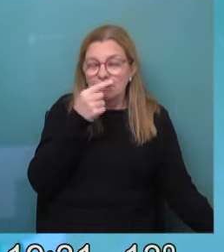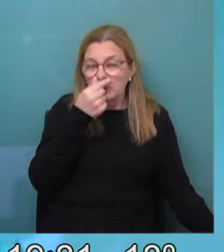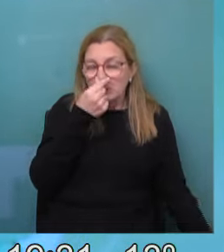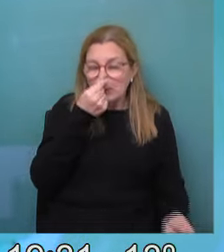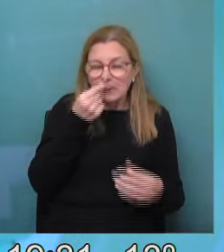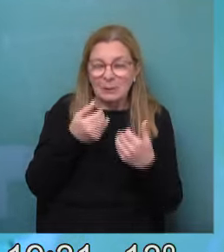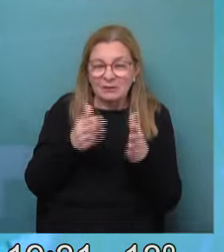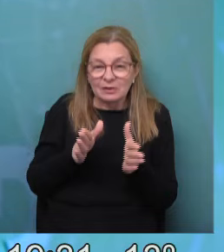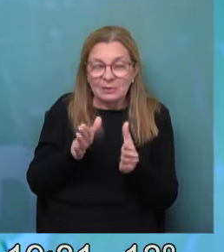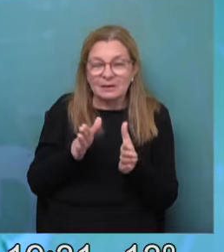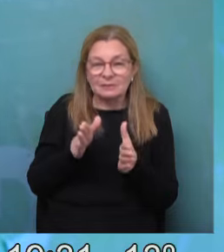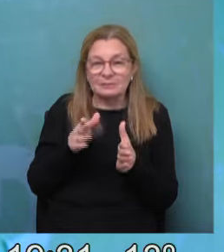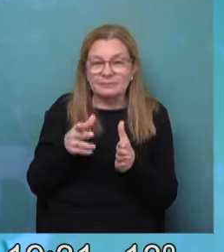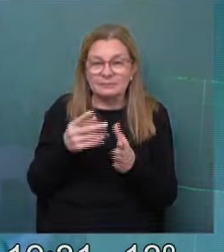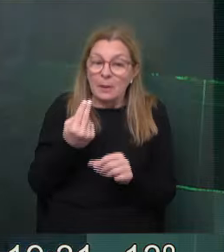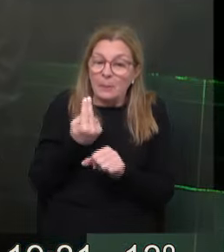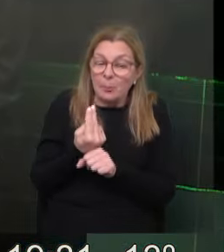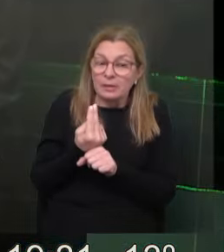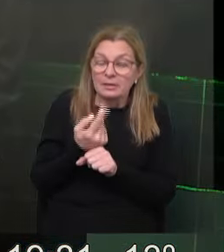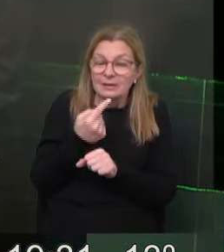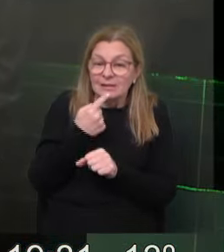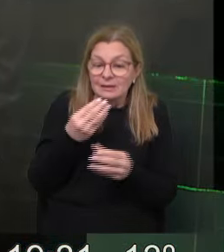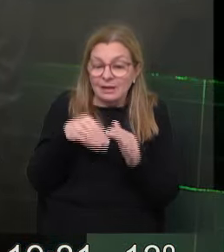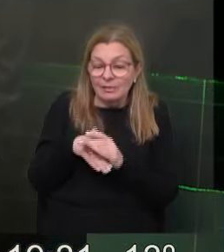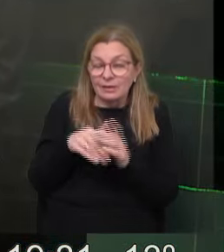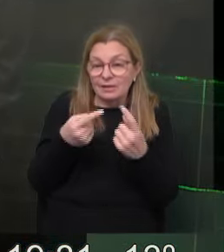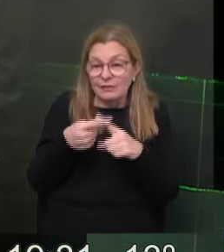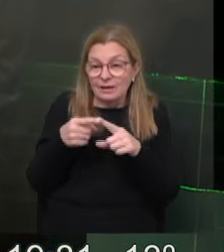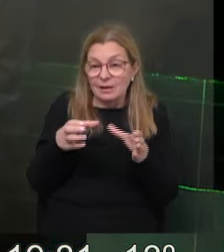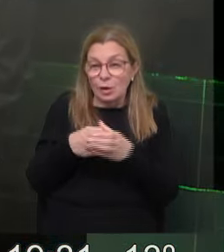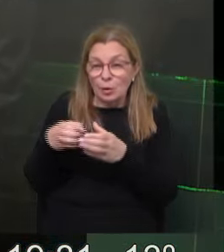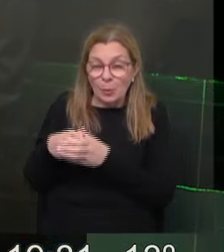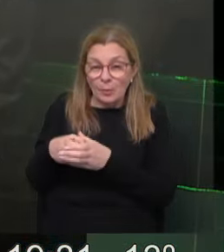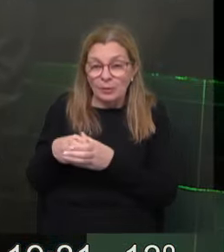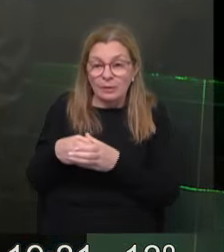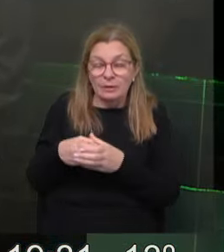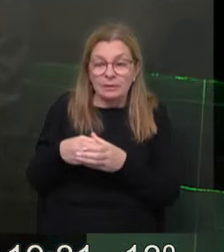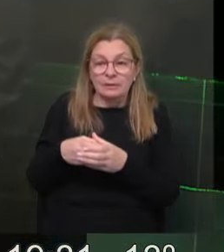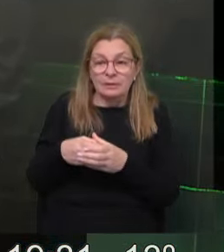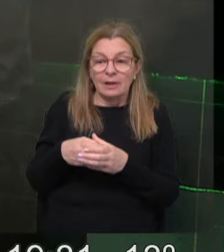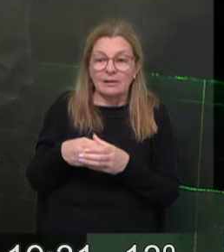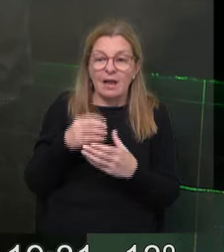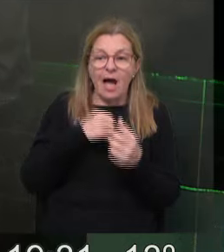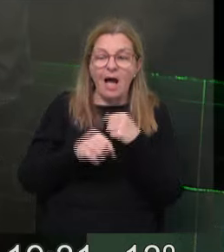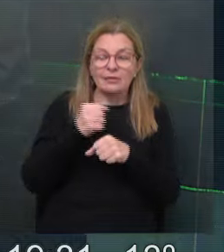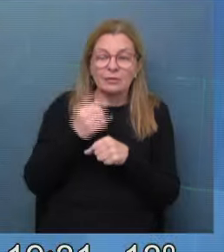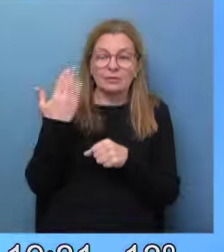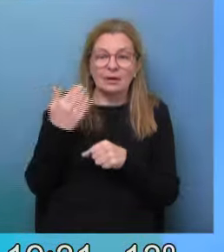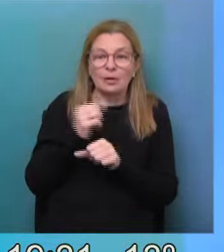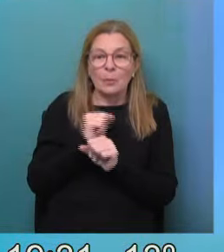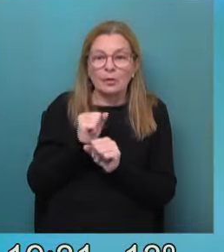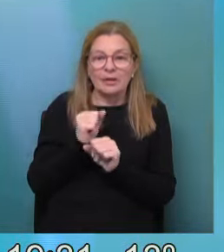partir del momento en el cual se permite que se conformen diversas agrupaciones nacionales que fue lo que se habilitó hace un par de años que no se había